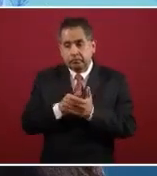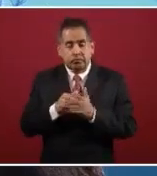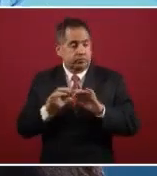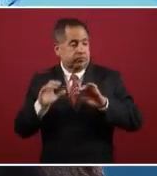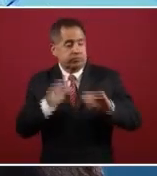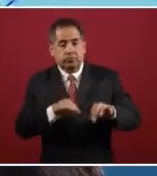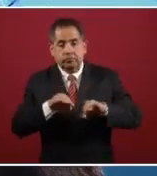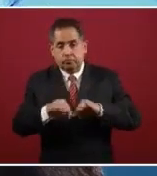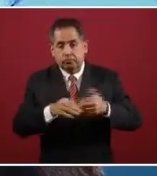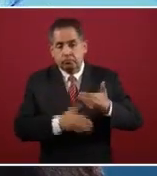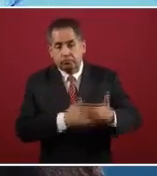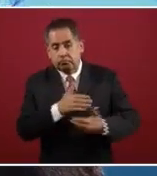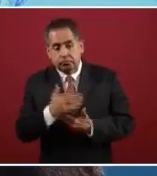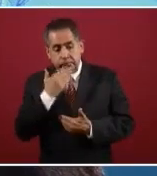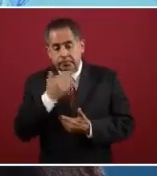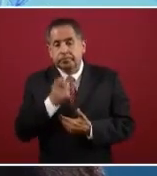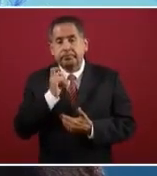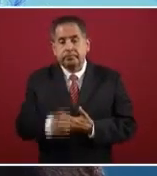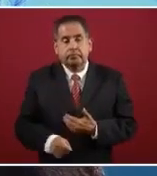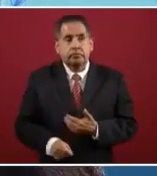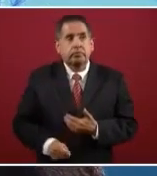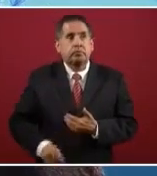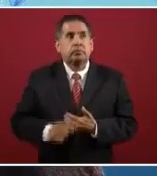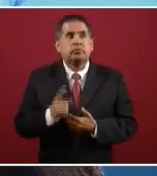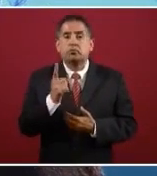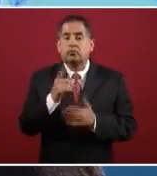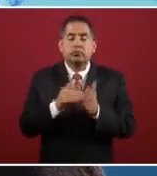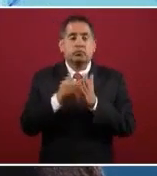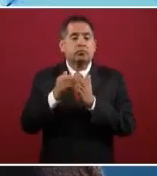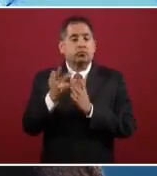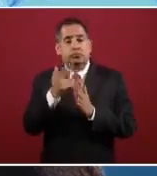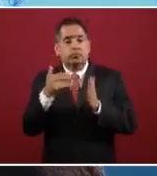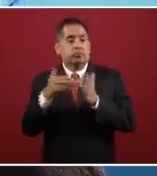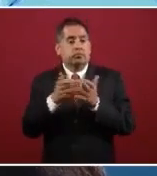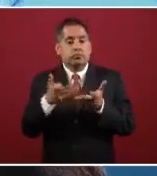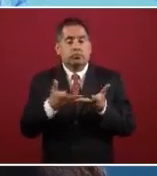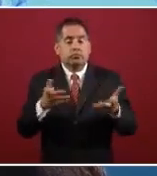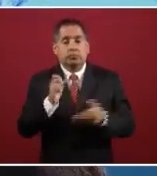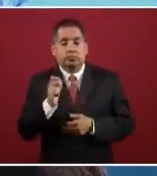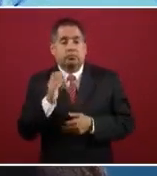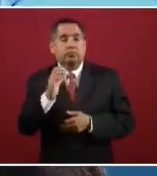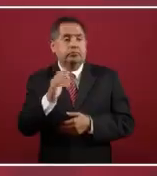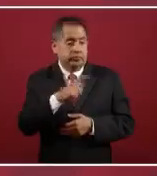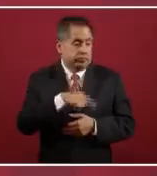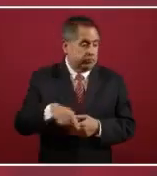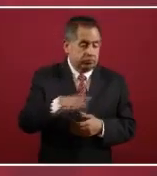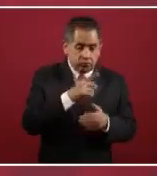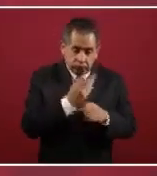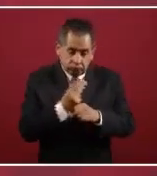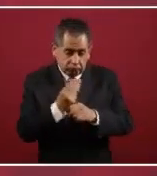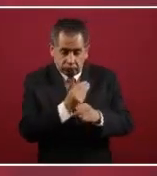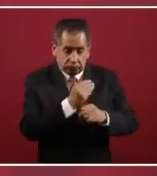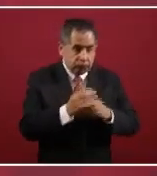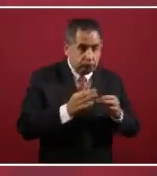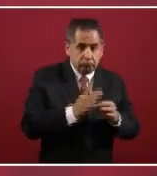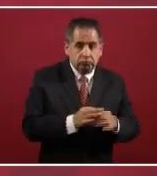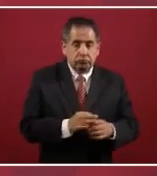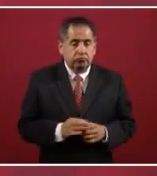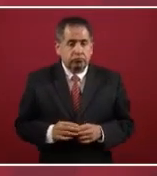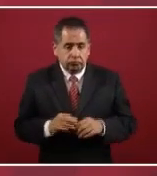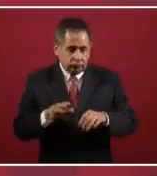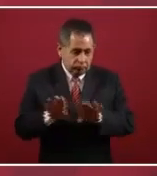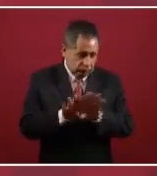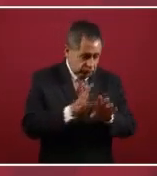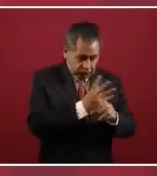empleos permanentes, lo que significa 1.025.000 hectáreas de estar haciendo reforestación o